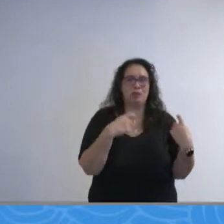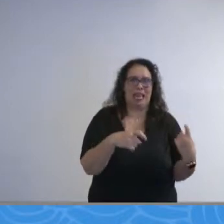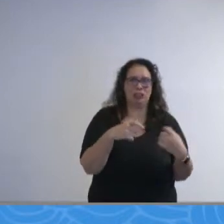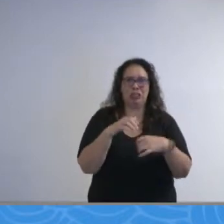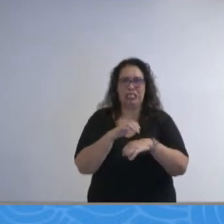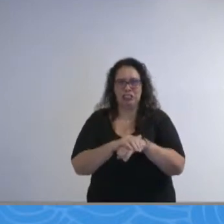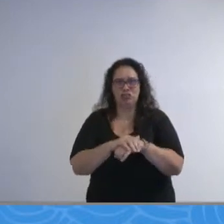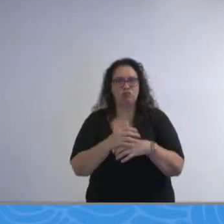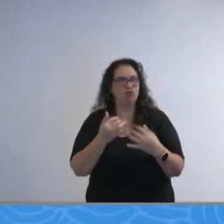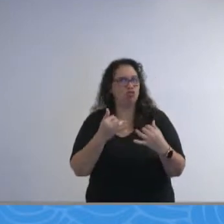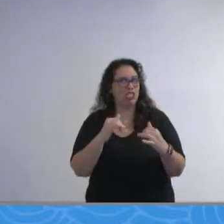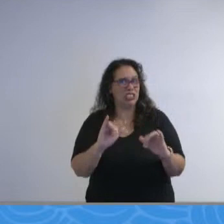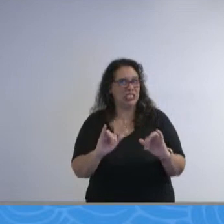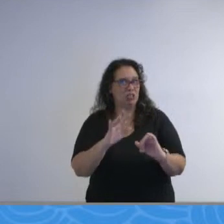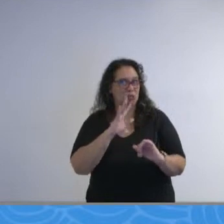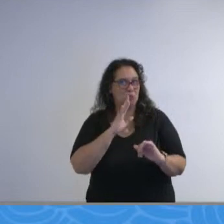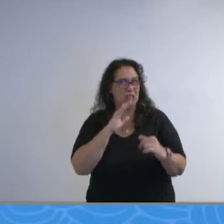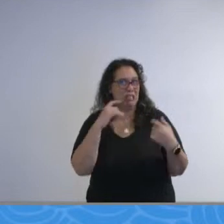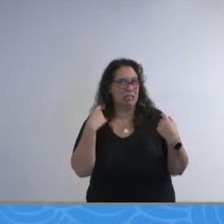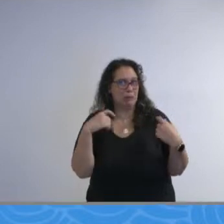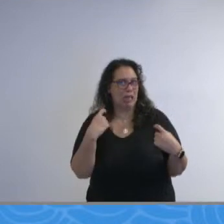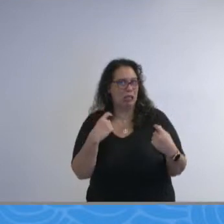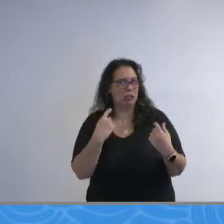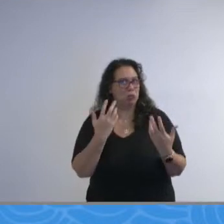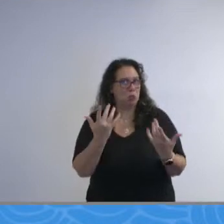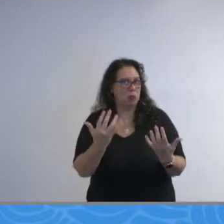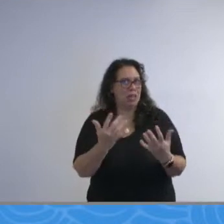¿Cuáles son los plazos de la evaluación?